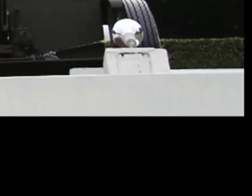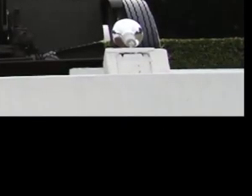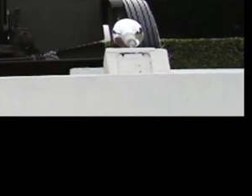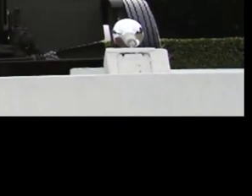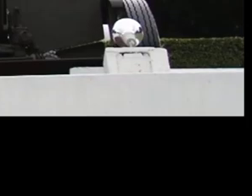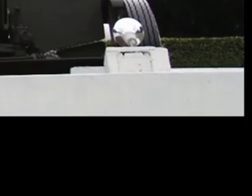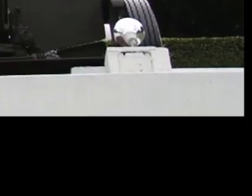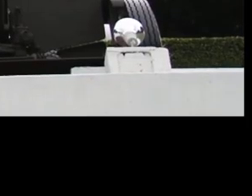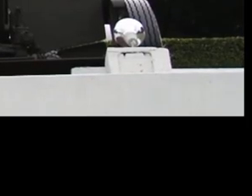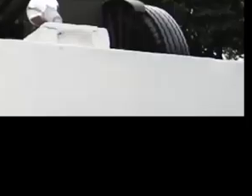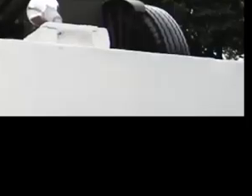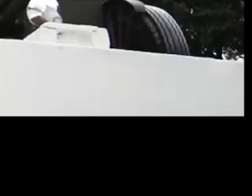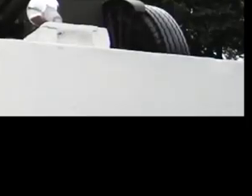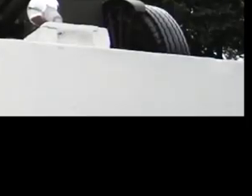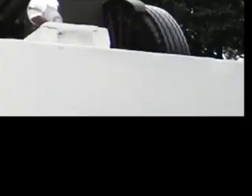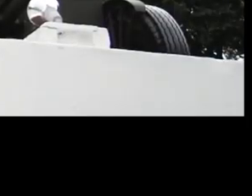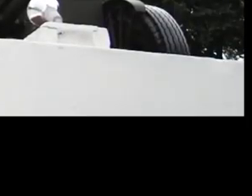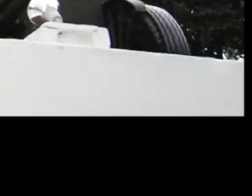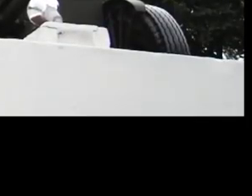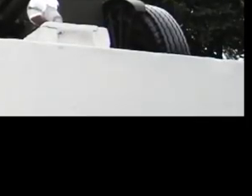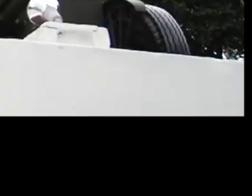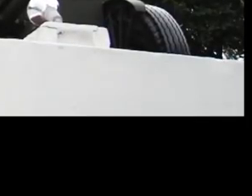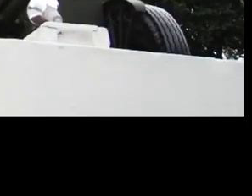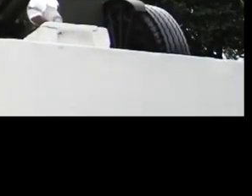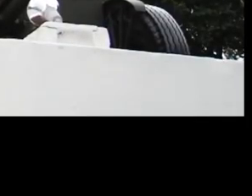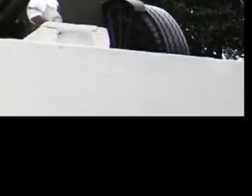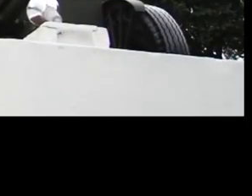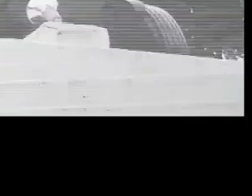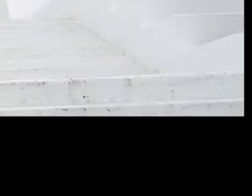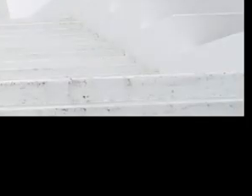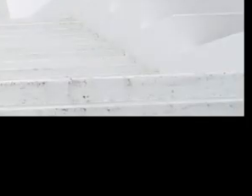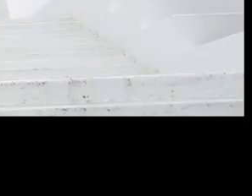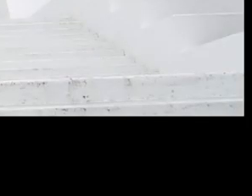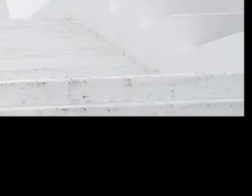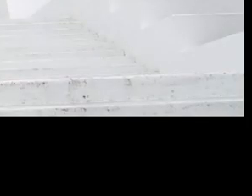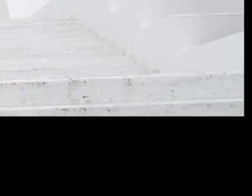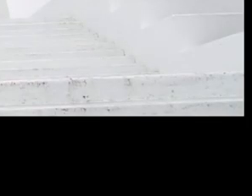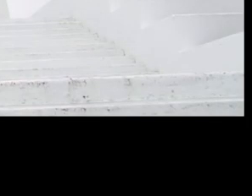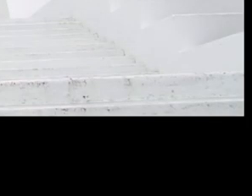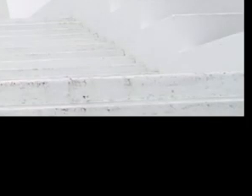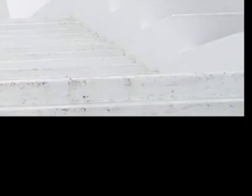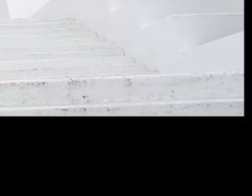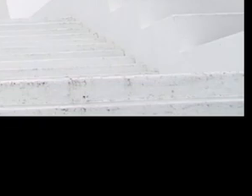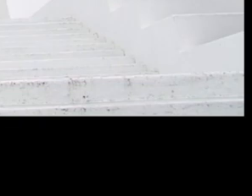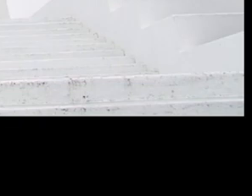Thank you.